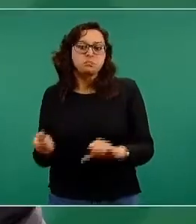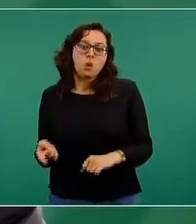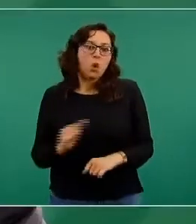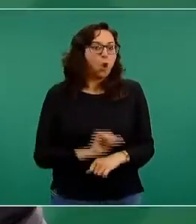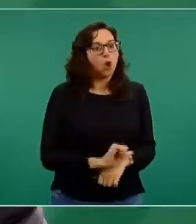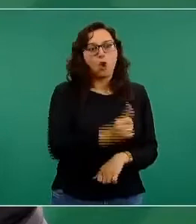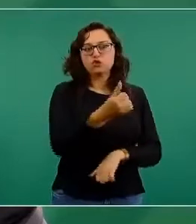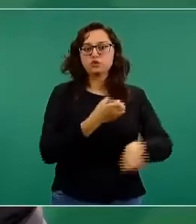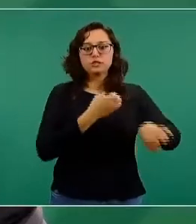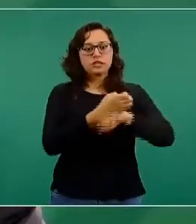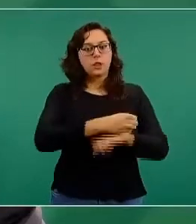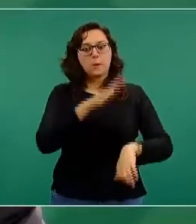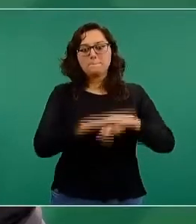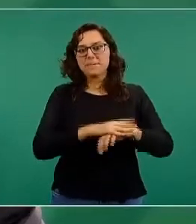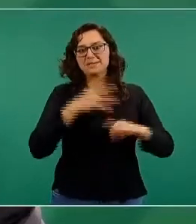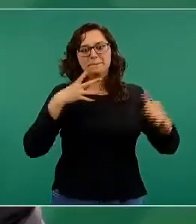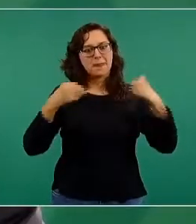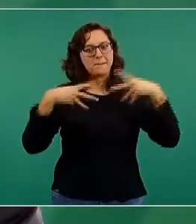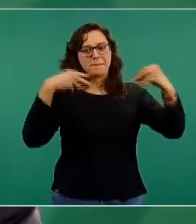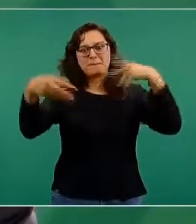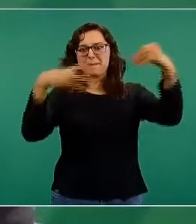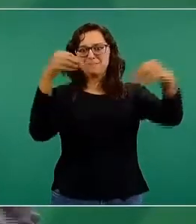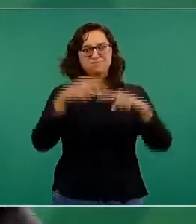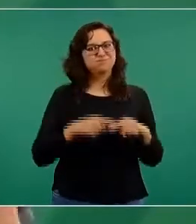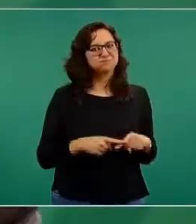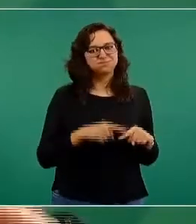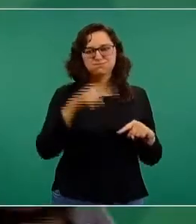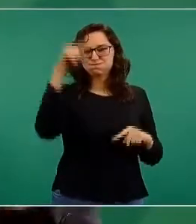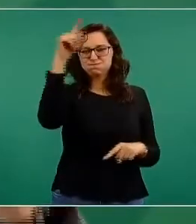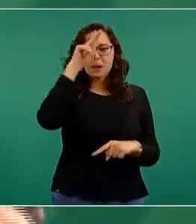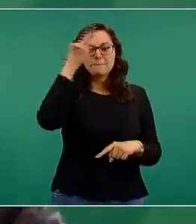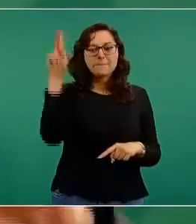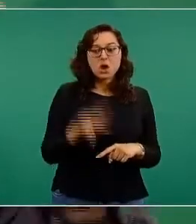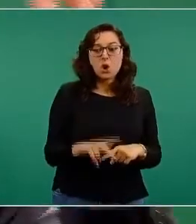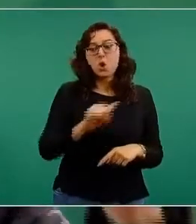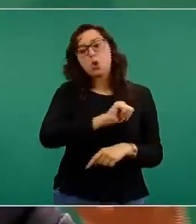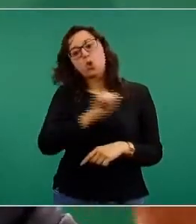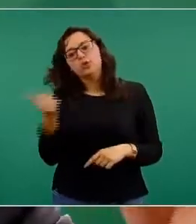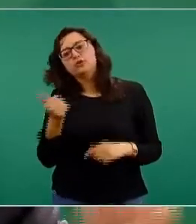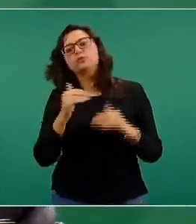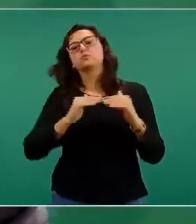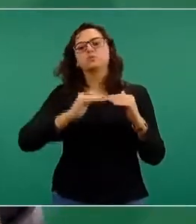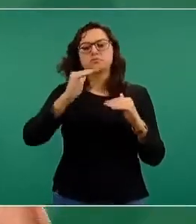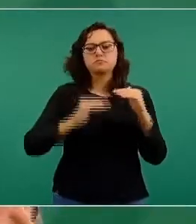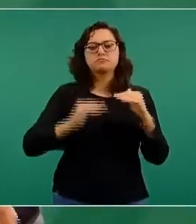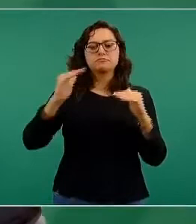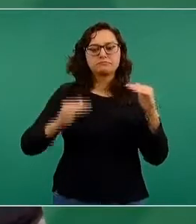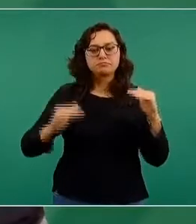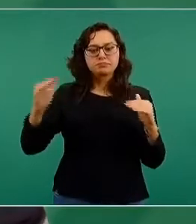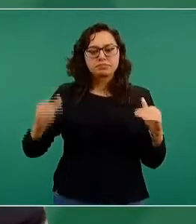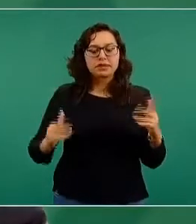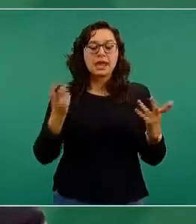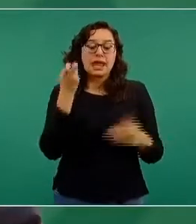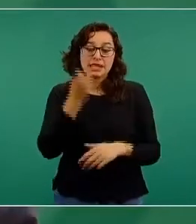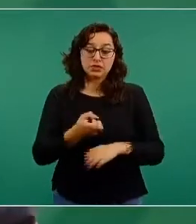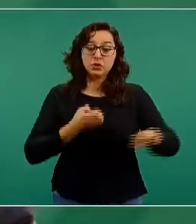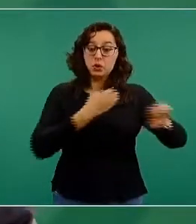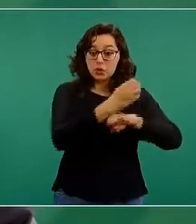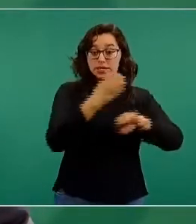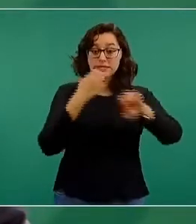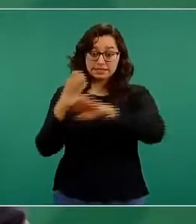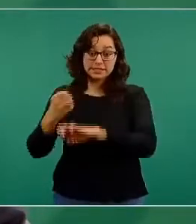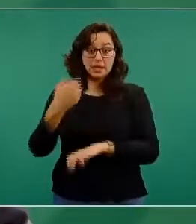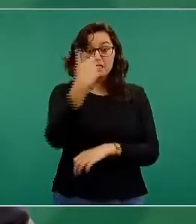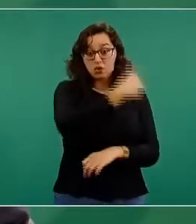del número de casos, el número de hospitalizaciones, y otras se encuentran en periodos variables, suben y bajan, y cada entidad federativa tiene